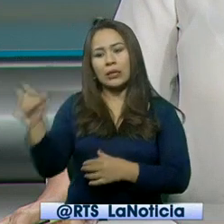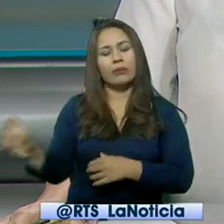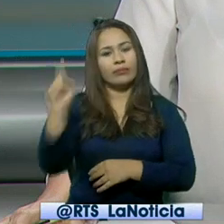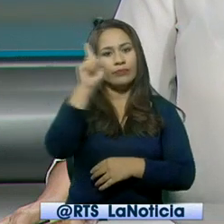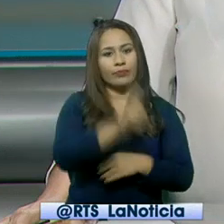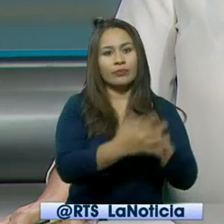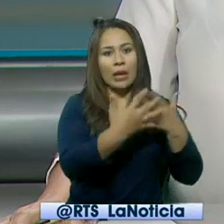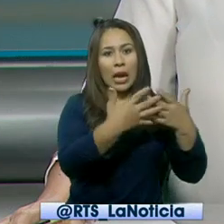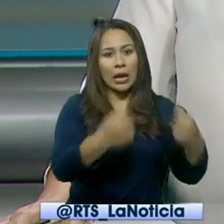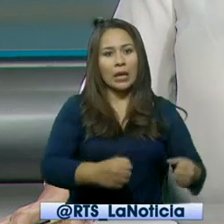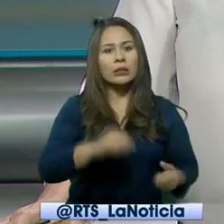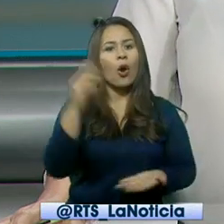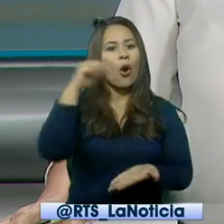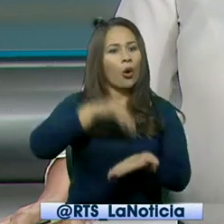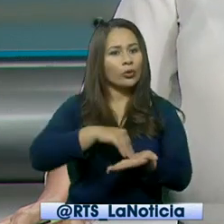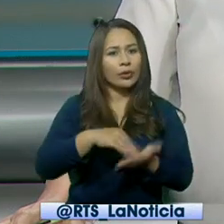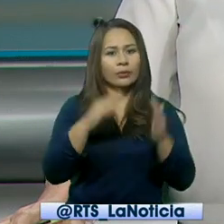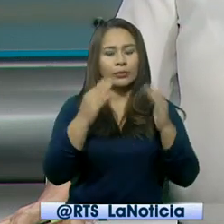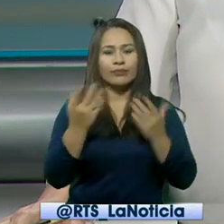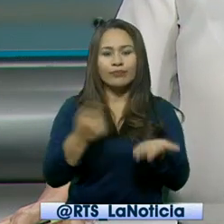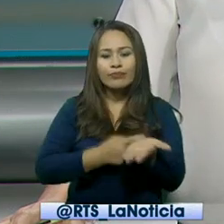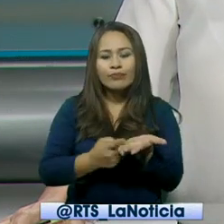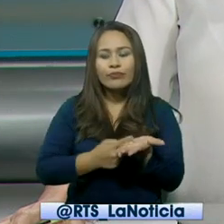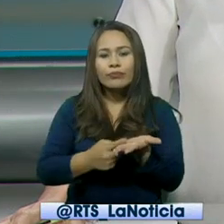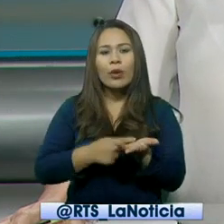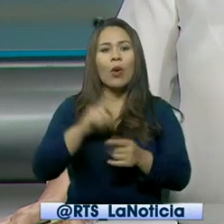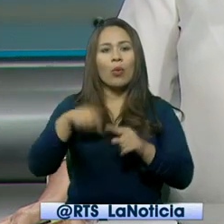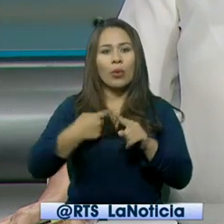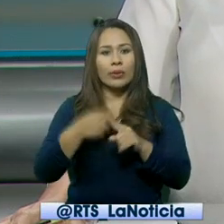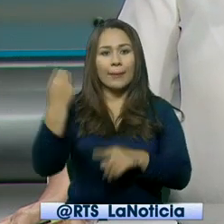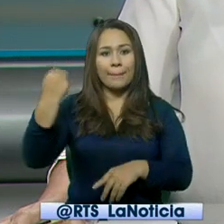nueva audiencia que se tiene prevista para este día miércoles.